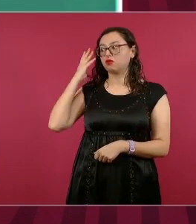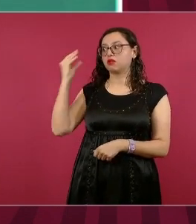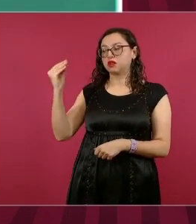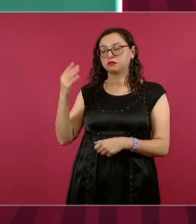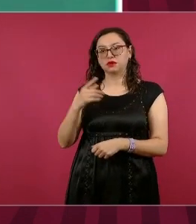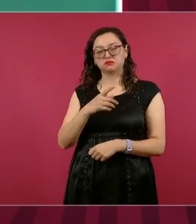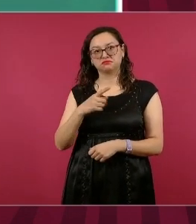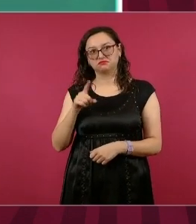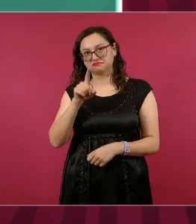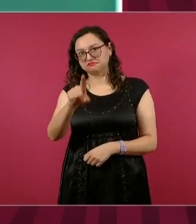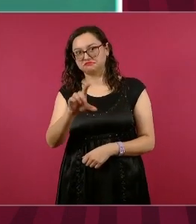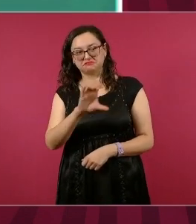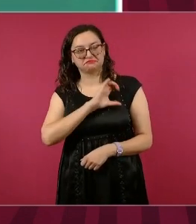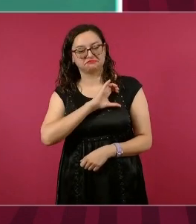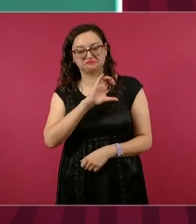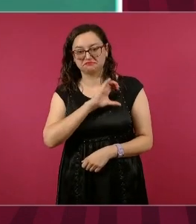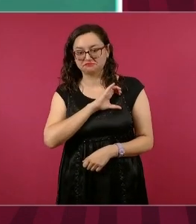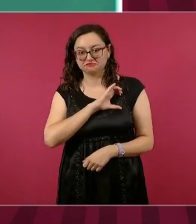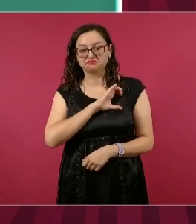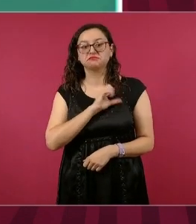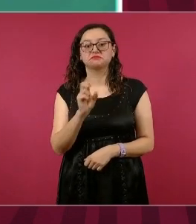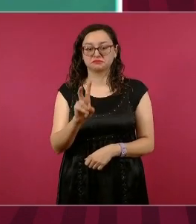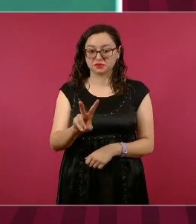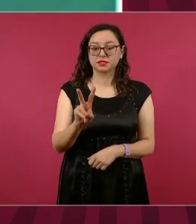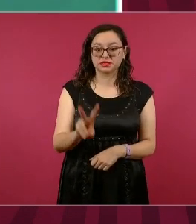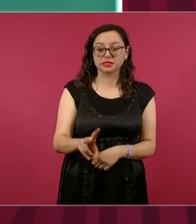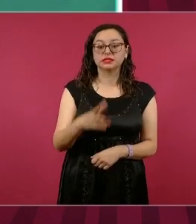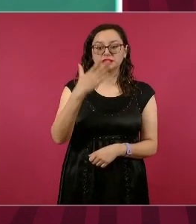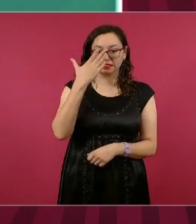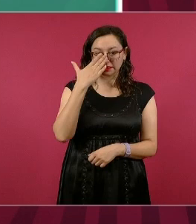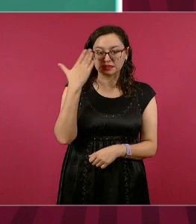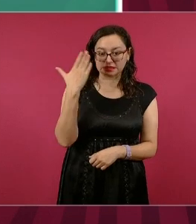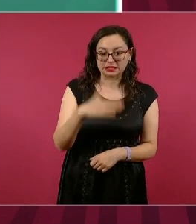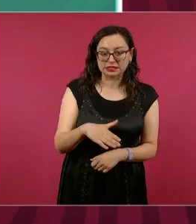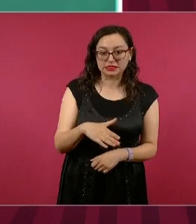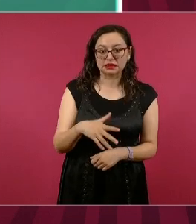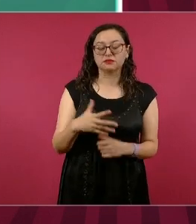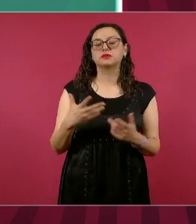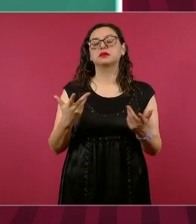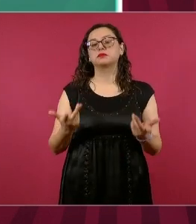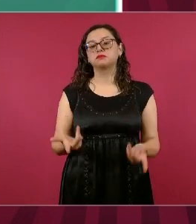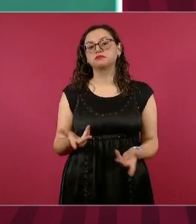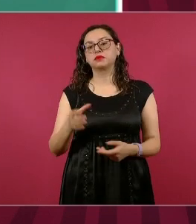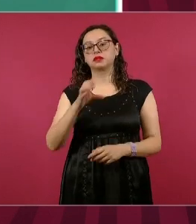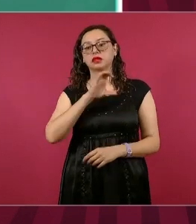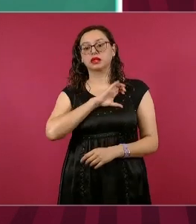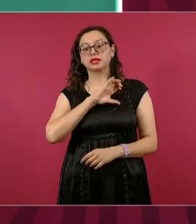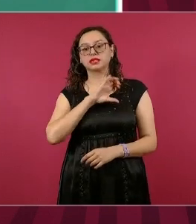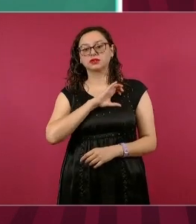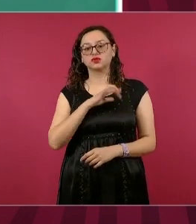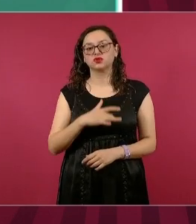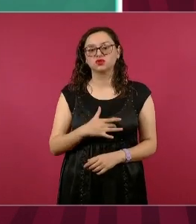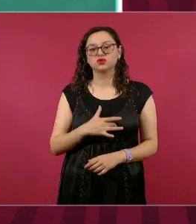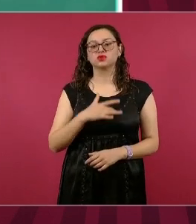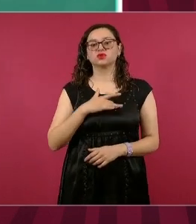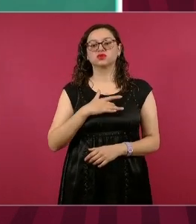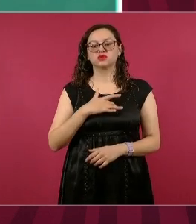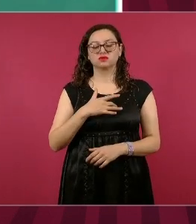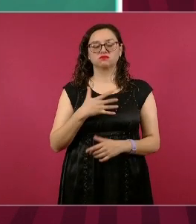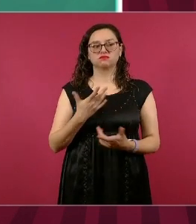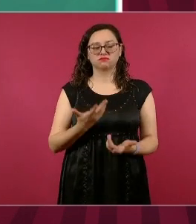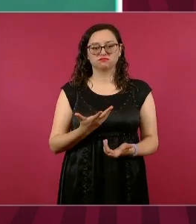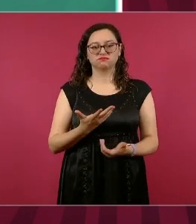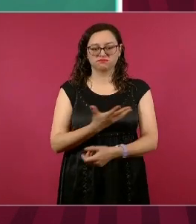tenemos, sabe que es un cariño que está basado no solamente en este sentimiento genuino de